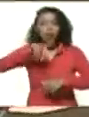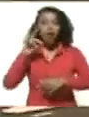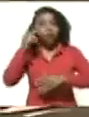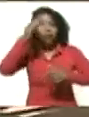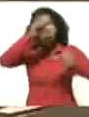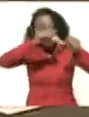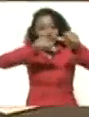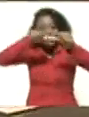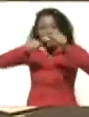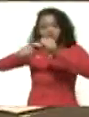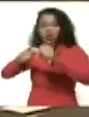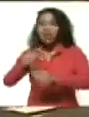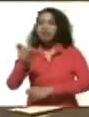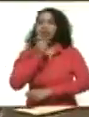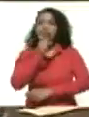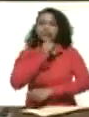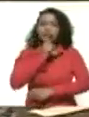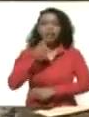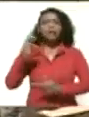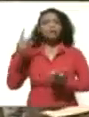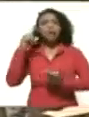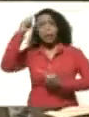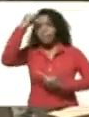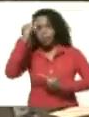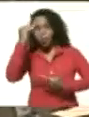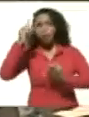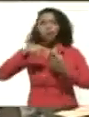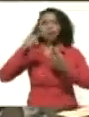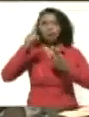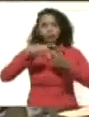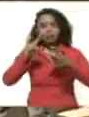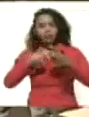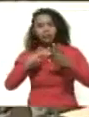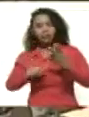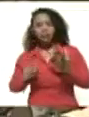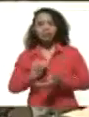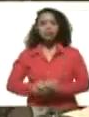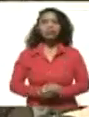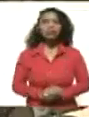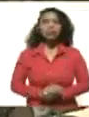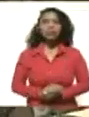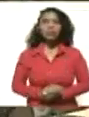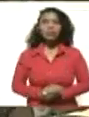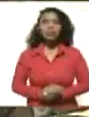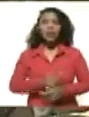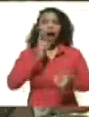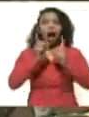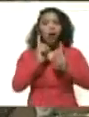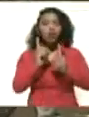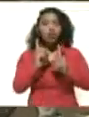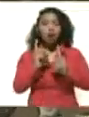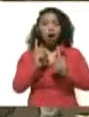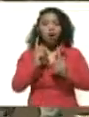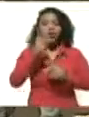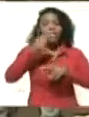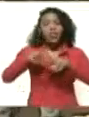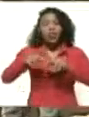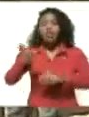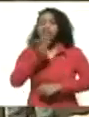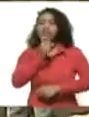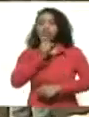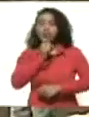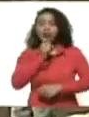dificultades de aprendizaje retardo mental leve y moderado tenemos algunos casos específicos también con dificultad